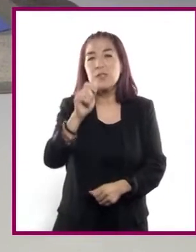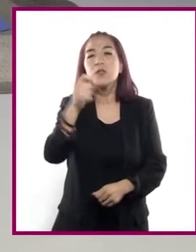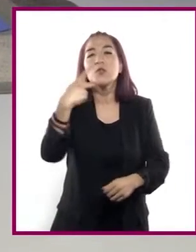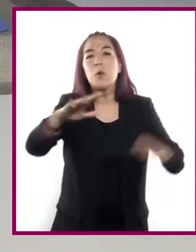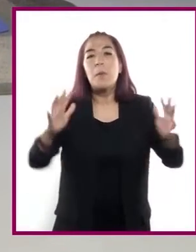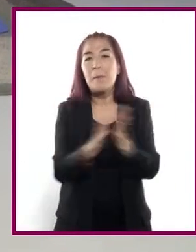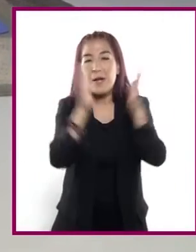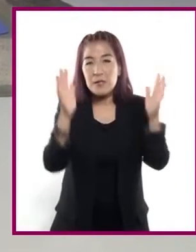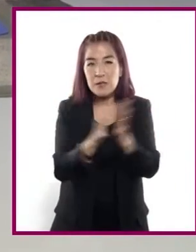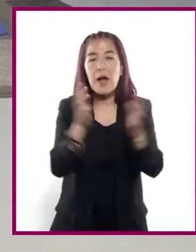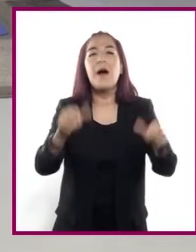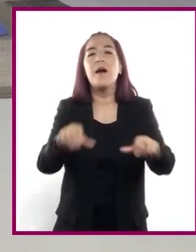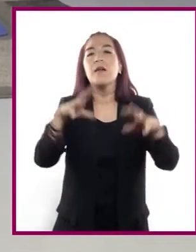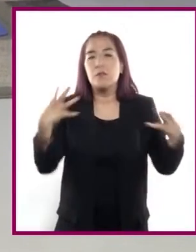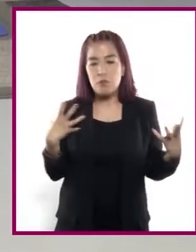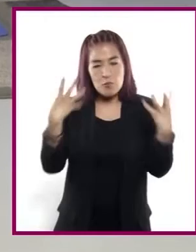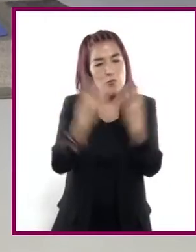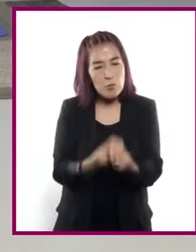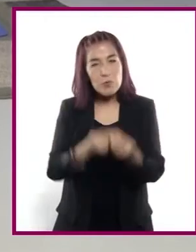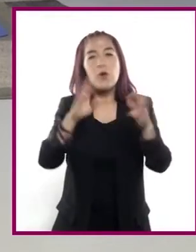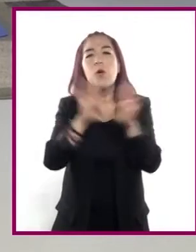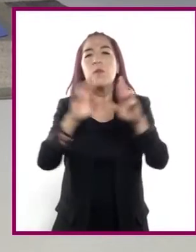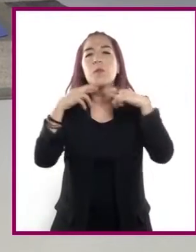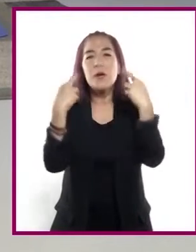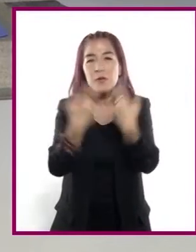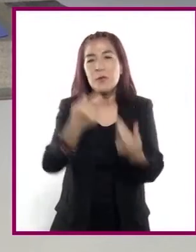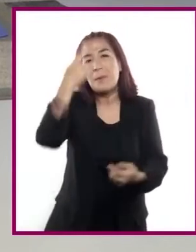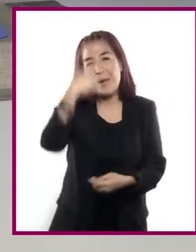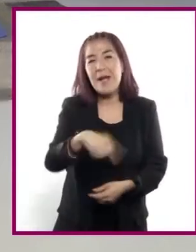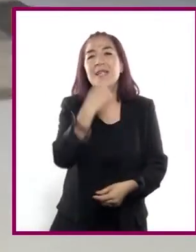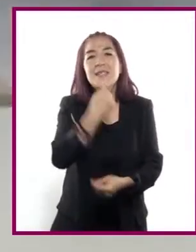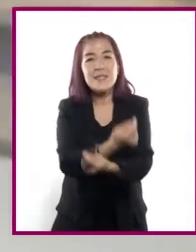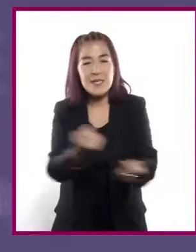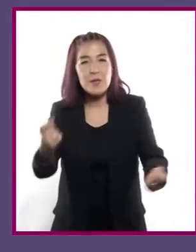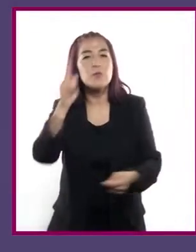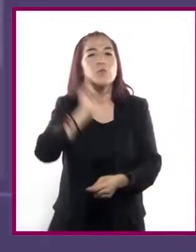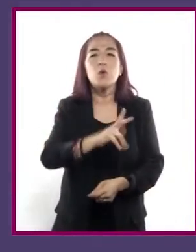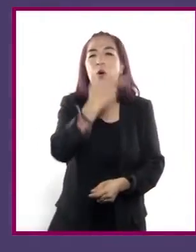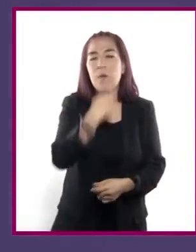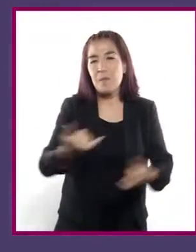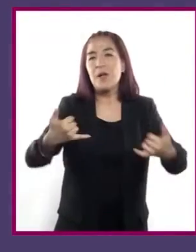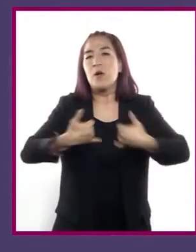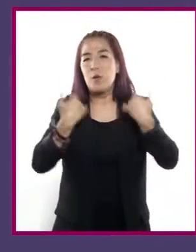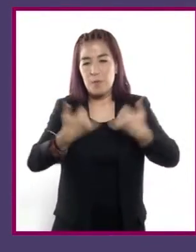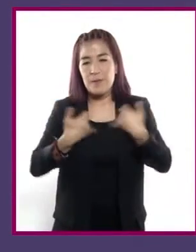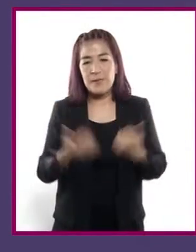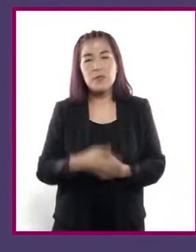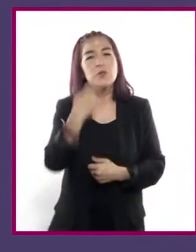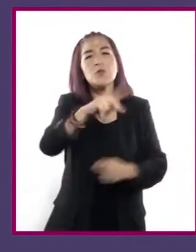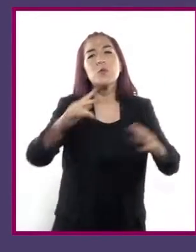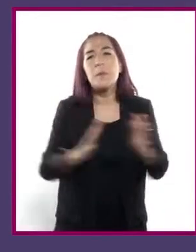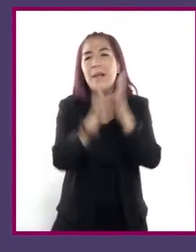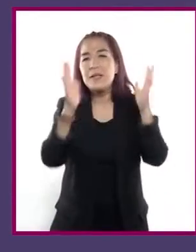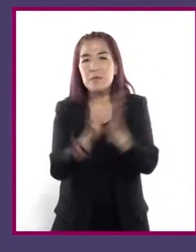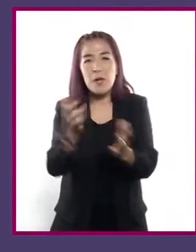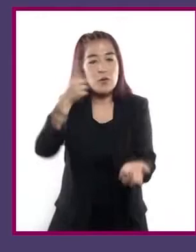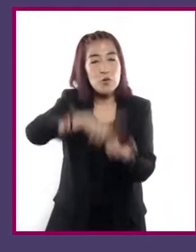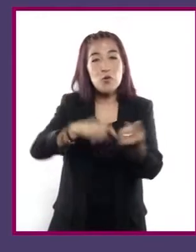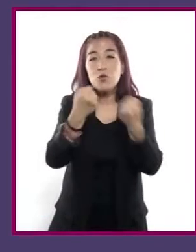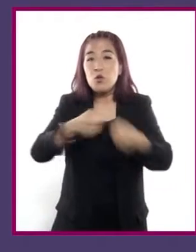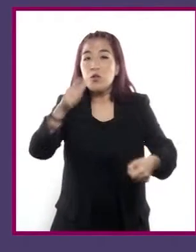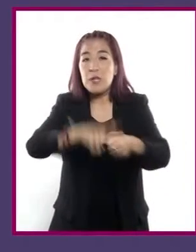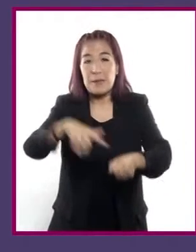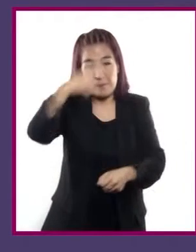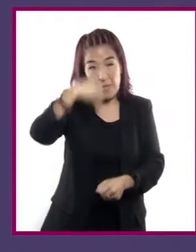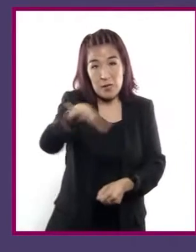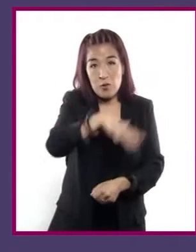participación, asociación y reunión de las niñas, niños y jóvenes. La participación social de las y los